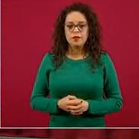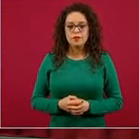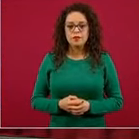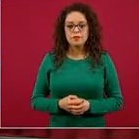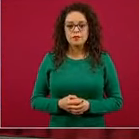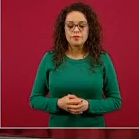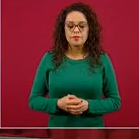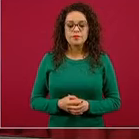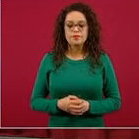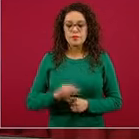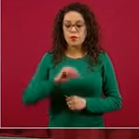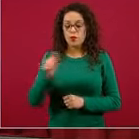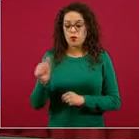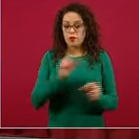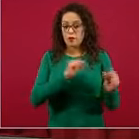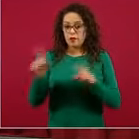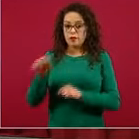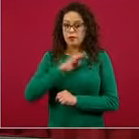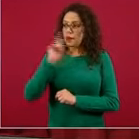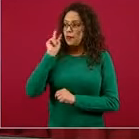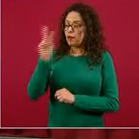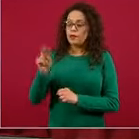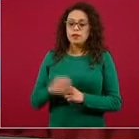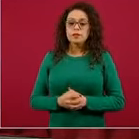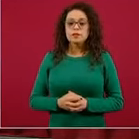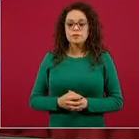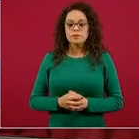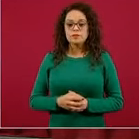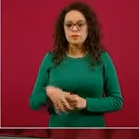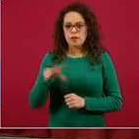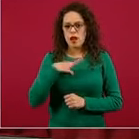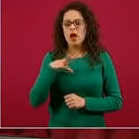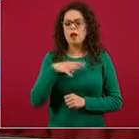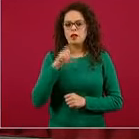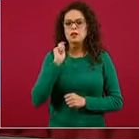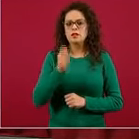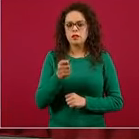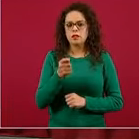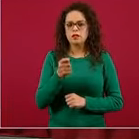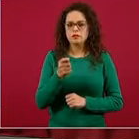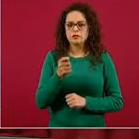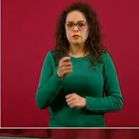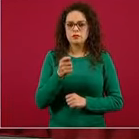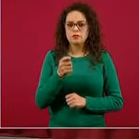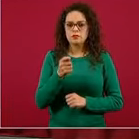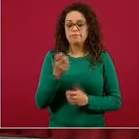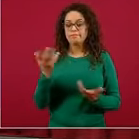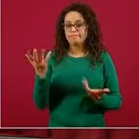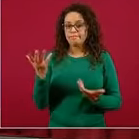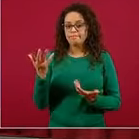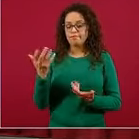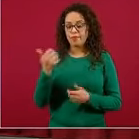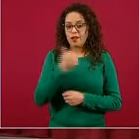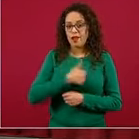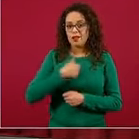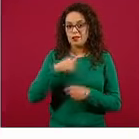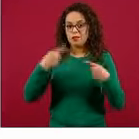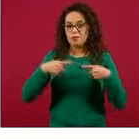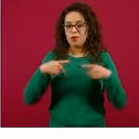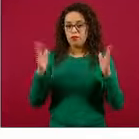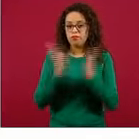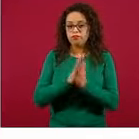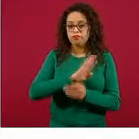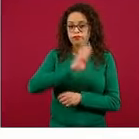siguiente diapositiva, vemos siempre, actualizamos también cuál ha sido el comportamiento de las lamentables